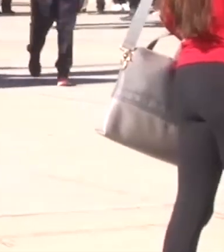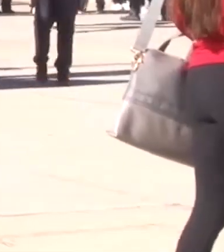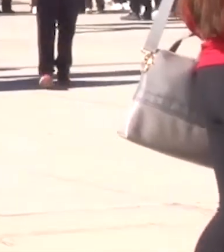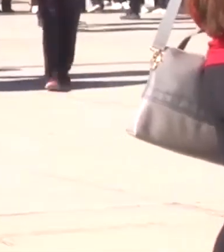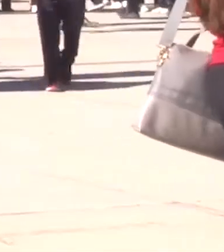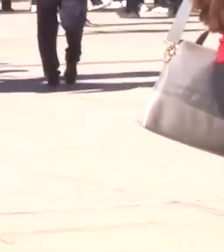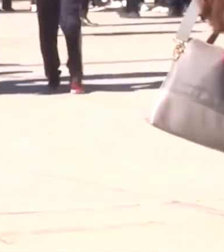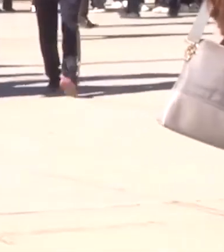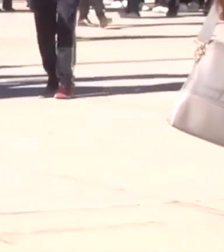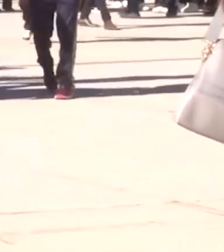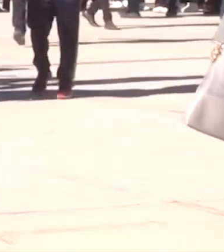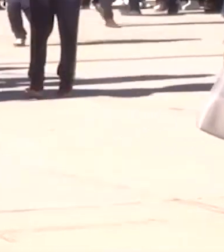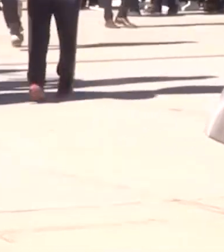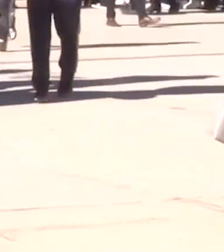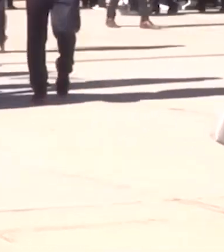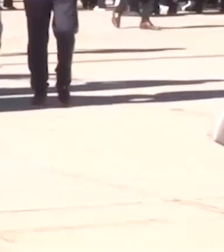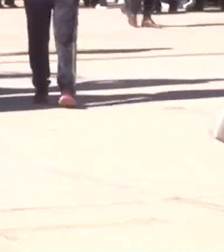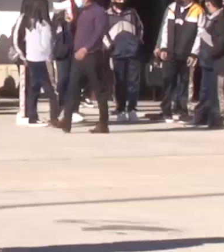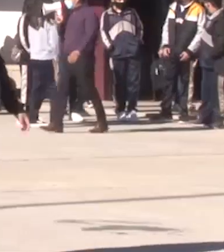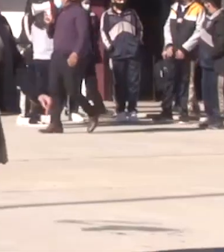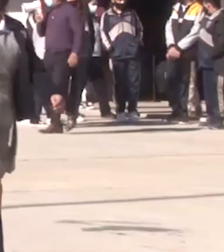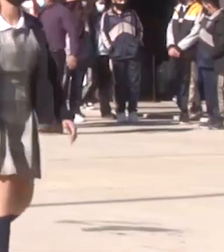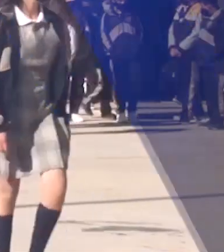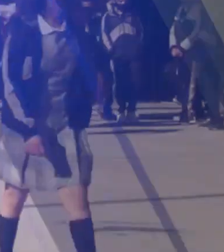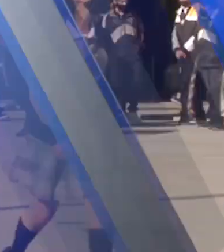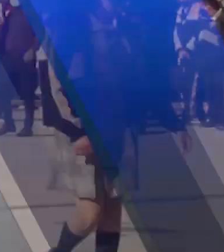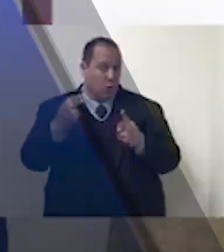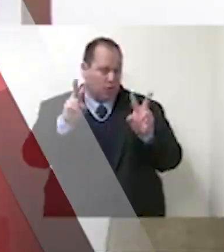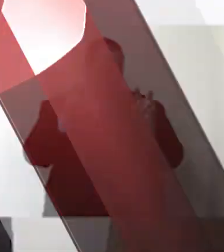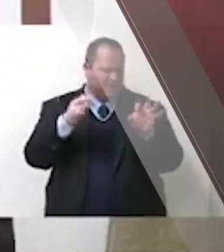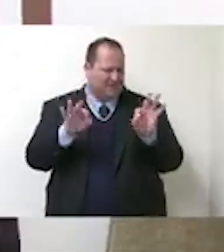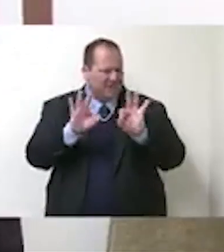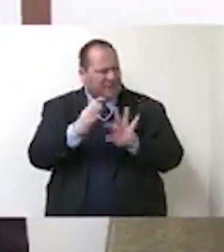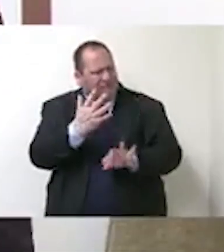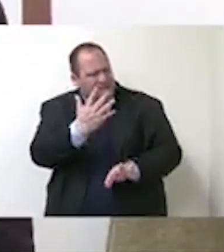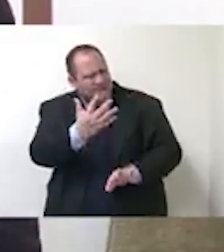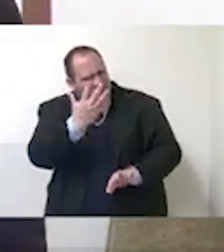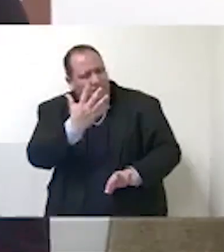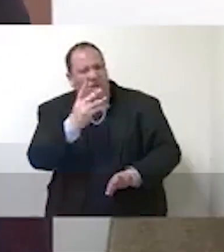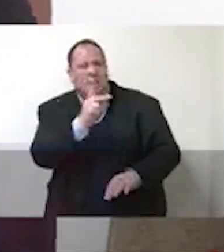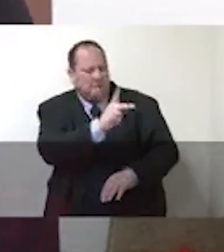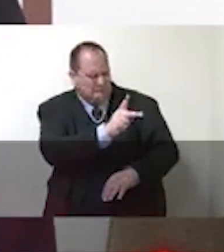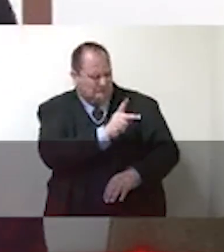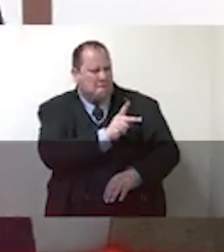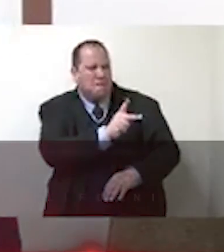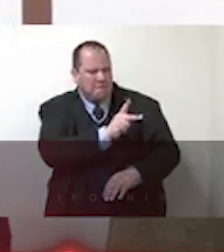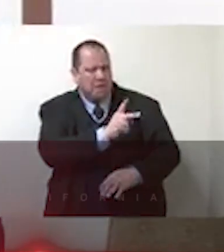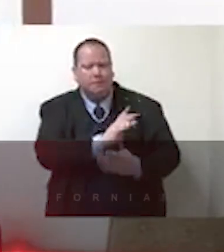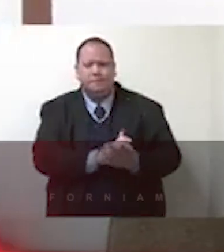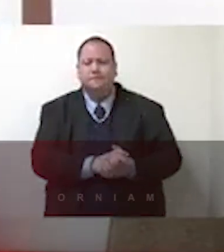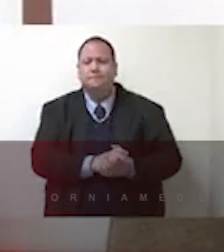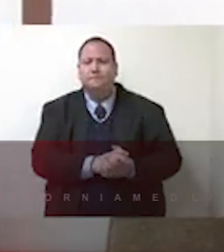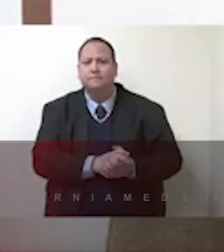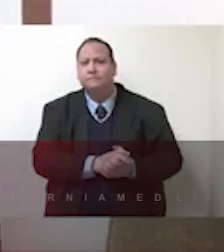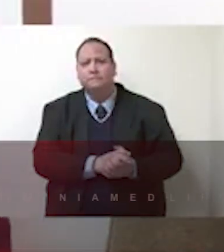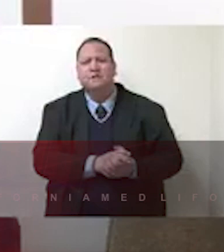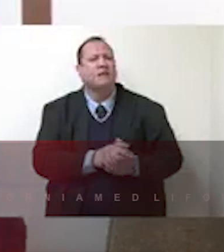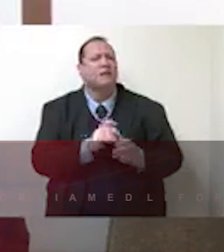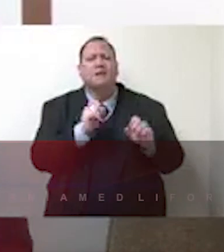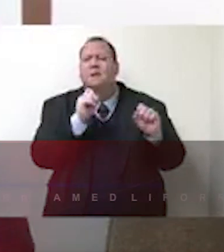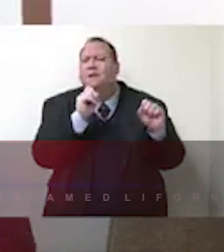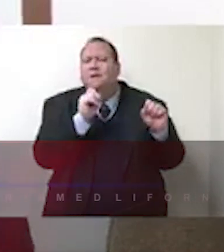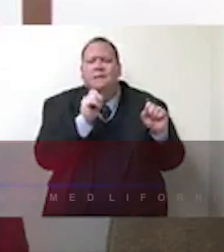millones de pesos destinados a la compra de lavabos para escuelas. Es muy parecido. Los mismos